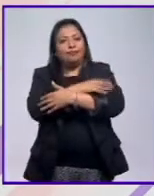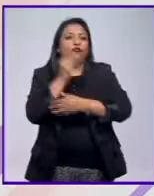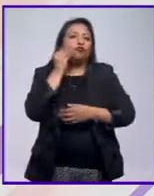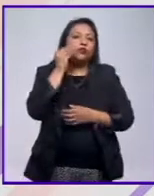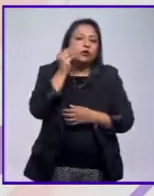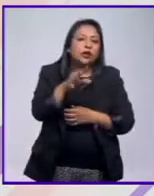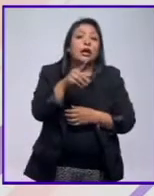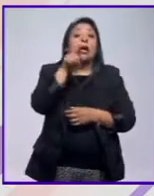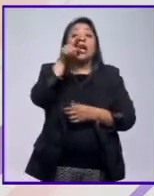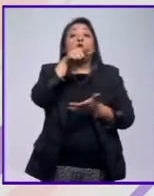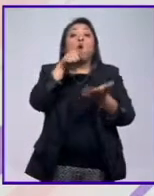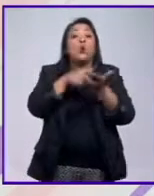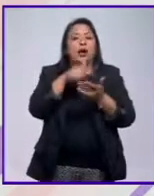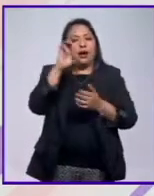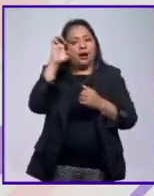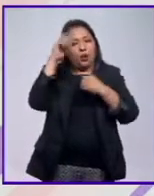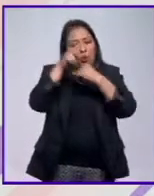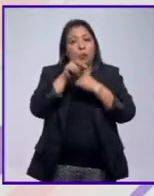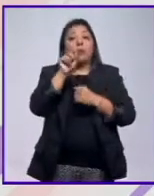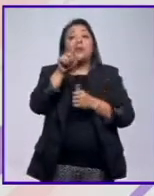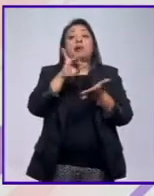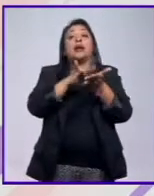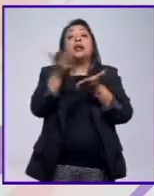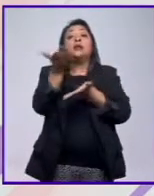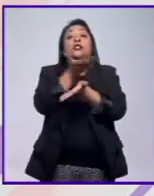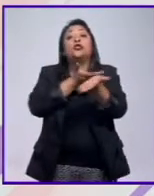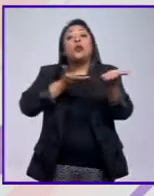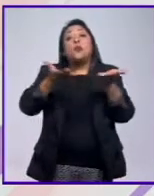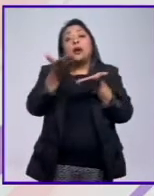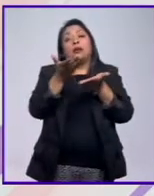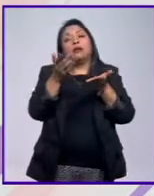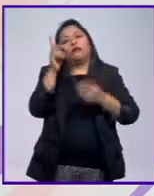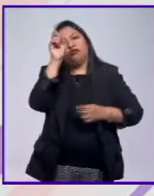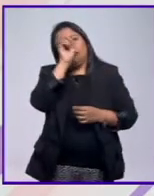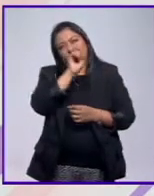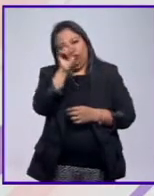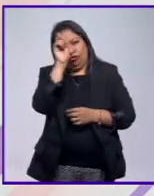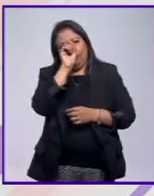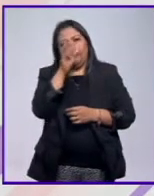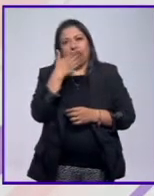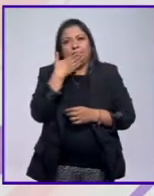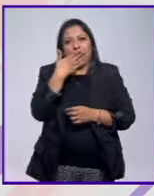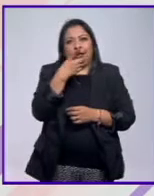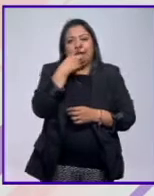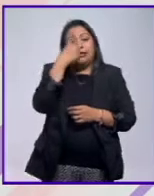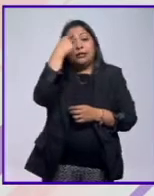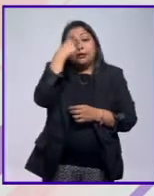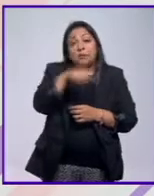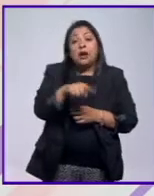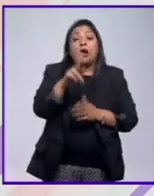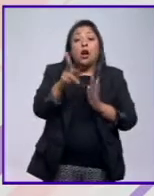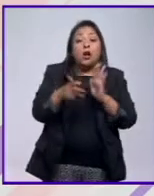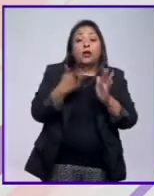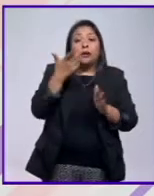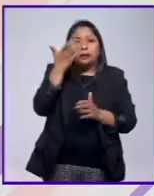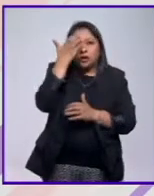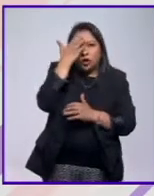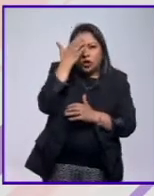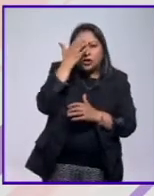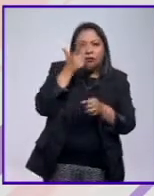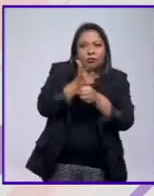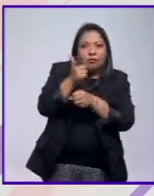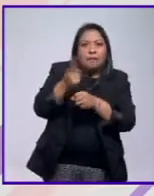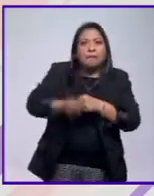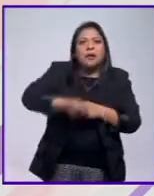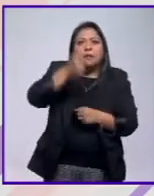beso hasta Europa y también gracias por compartirnos estas recomendaciones, como bien refieres, para redescubrir o descubrir